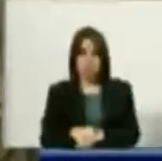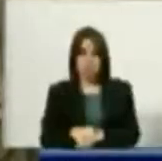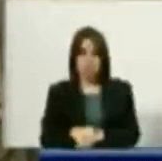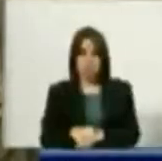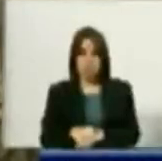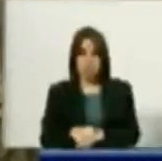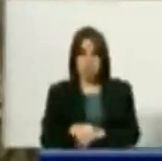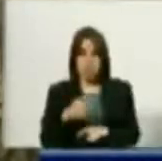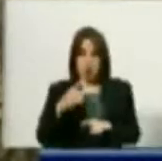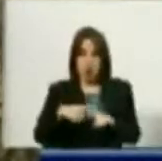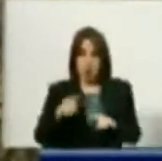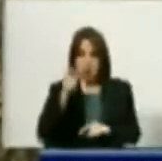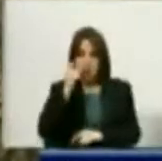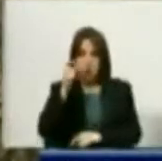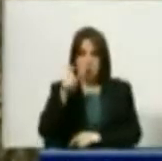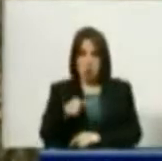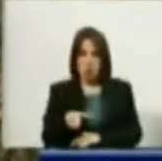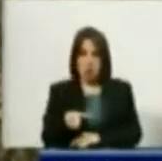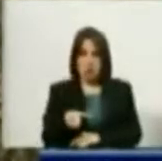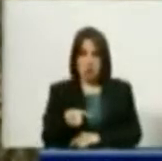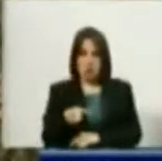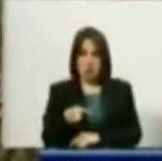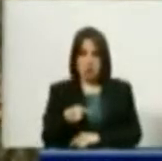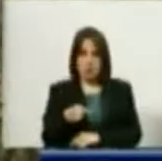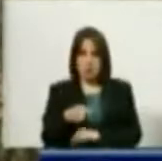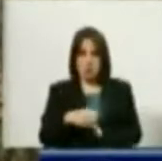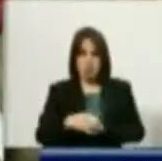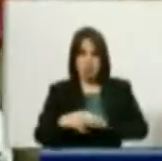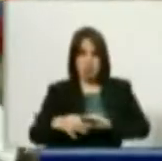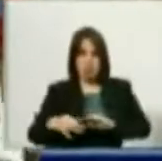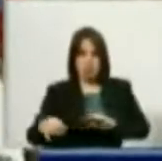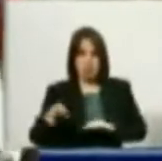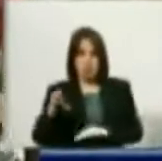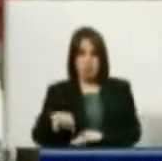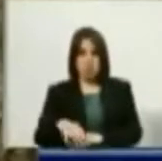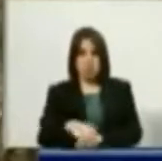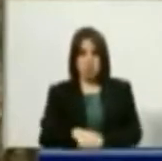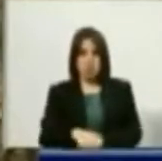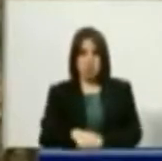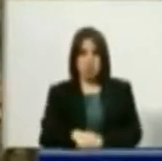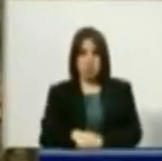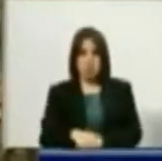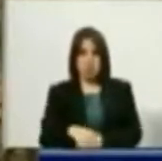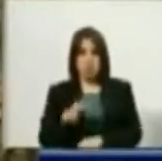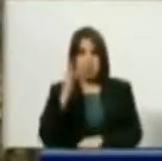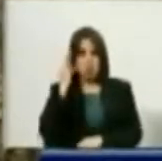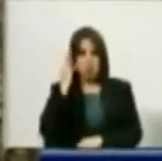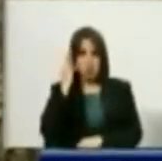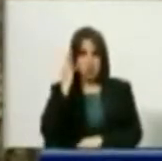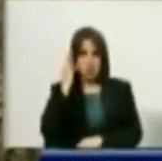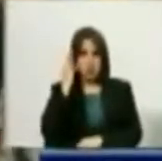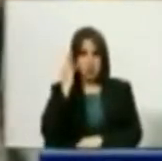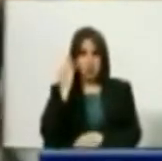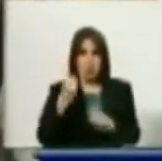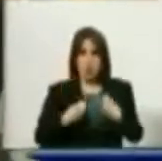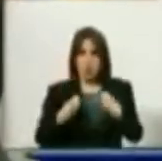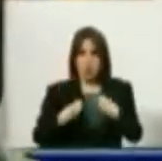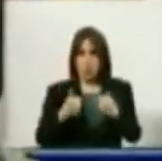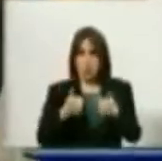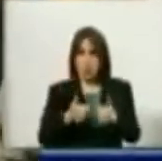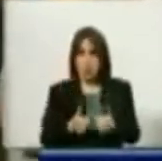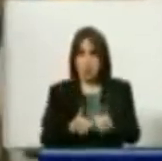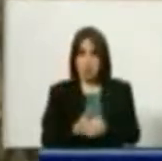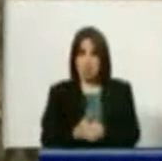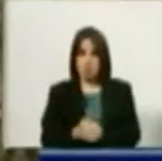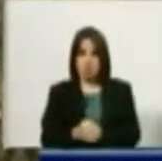Juan laya miembro del equipo Político Estatal ya neidy guarniera y viceministra para el vivir bien estudiantil